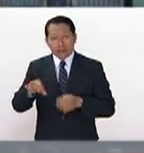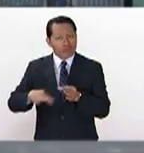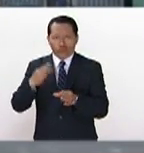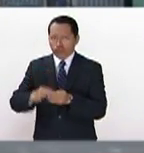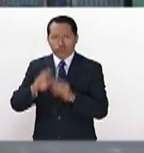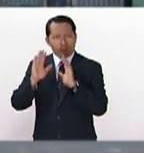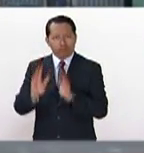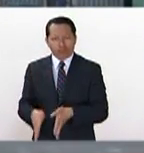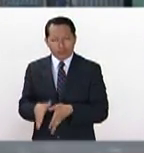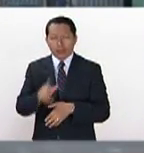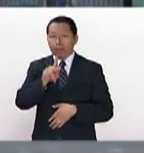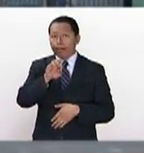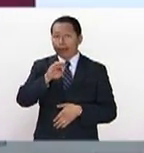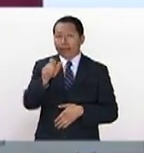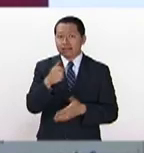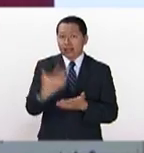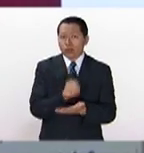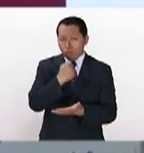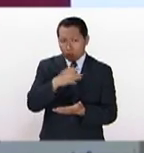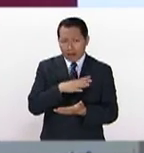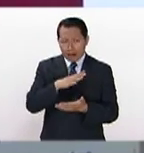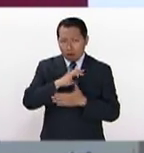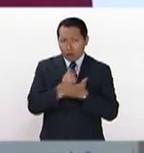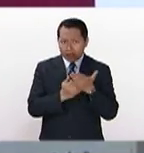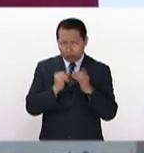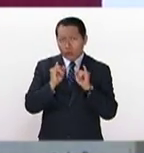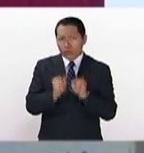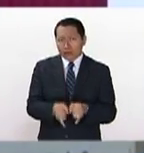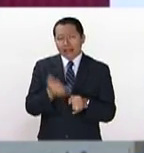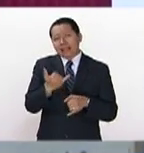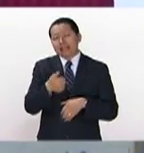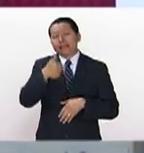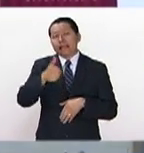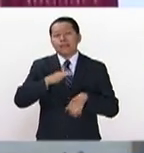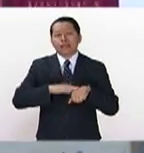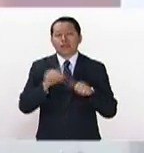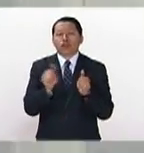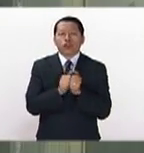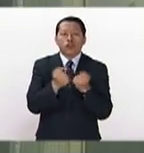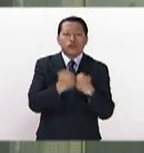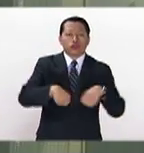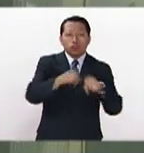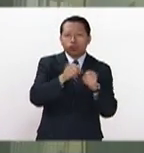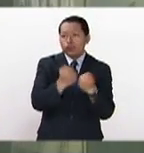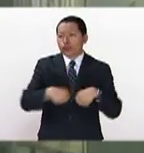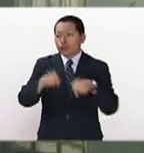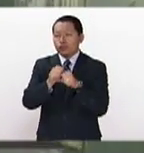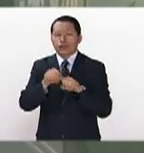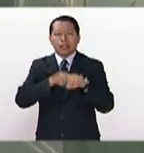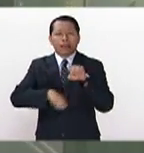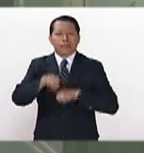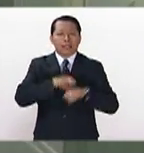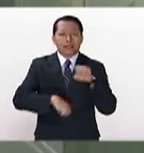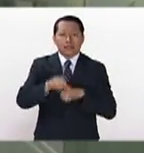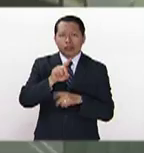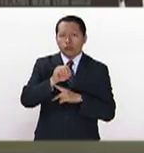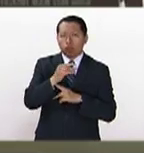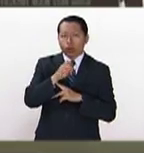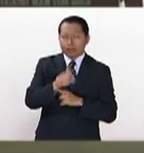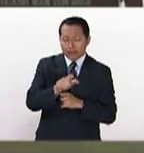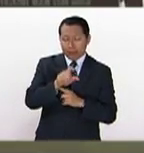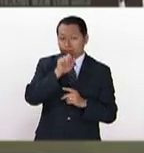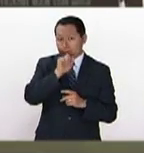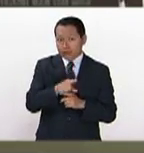adjudicadas. Pemex ganó un contrato de forma individual y 6 más con distintos consorcios con las empresas Deutsche